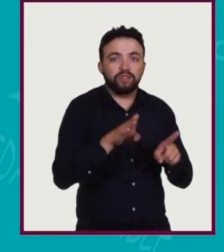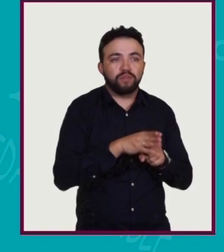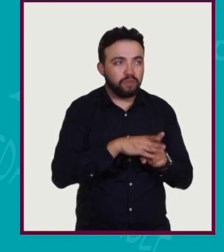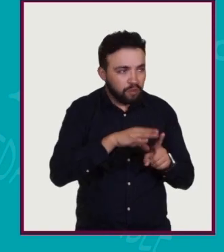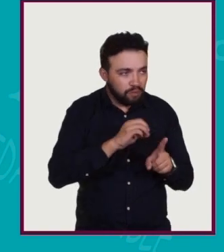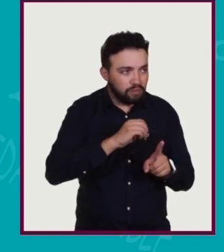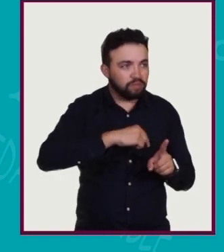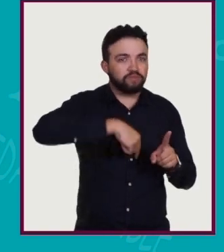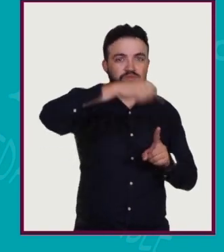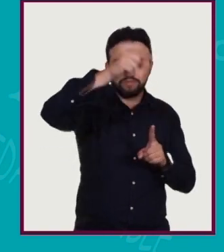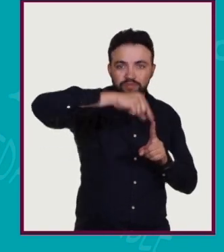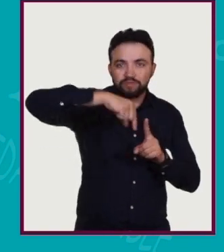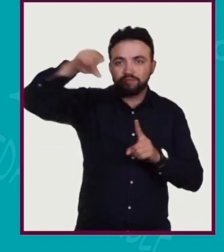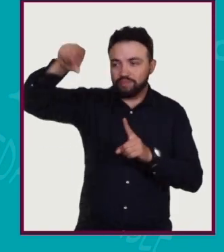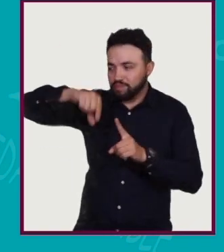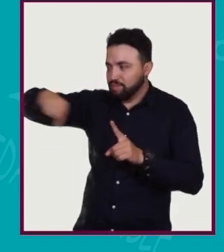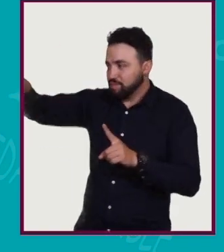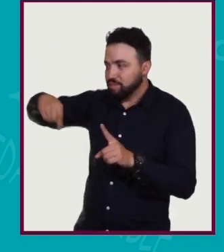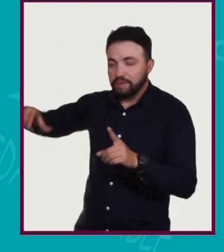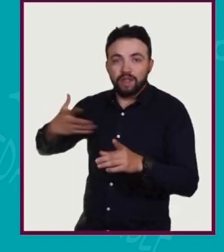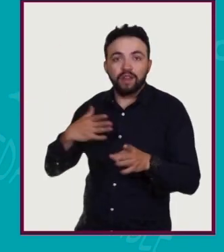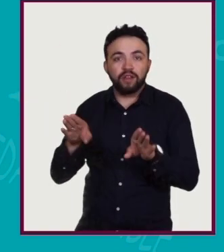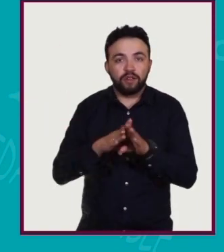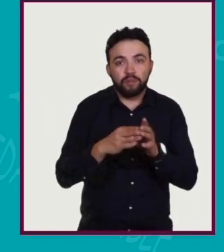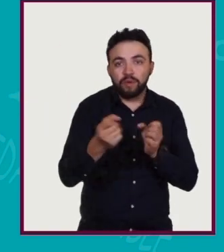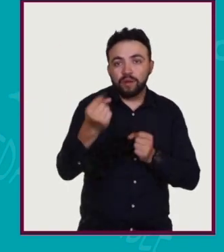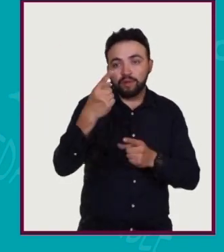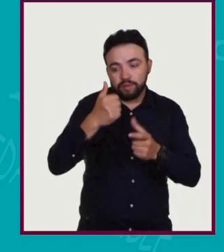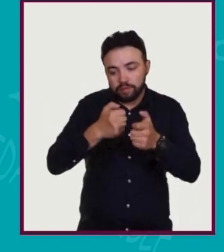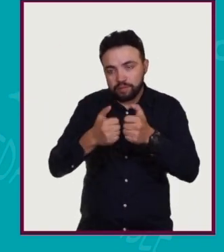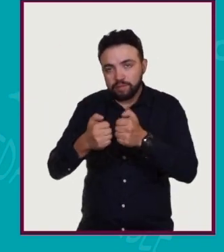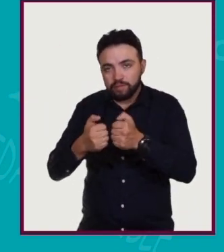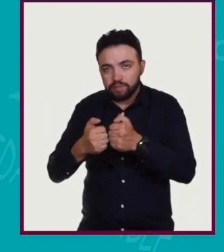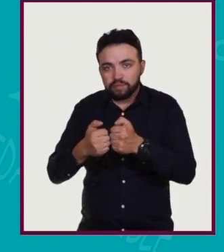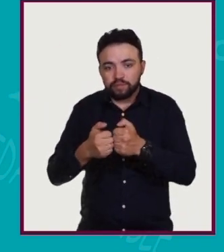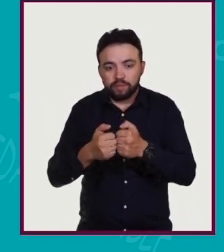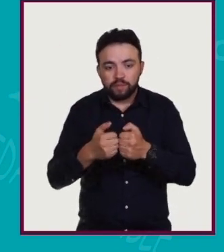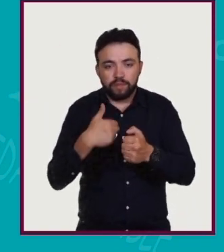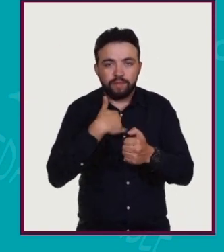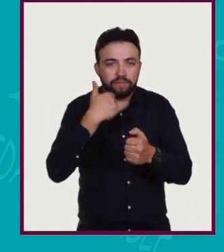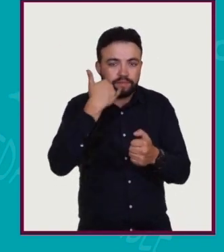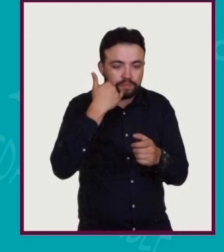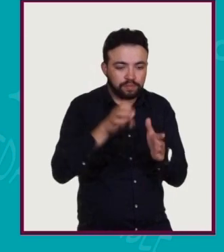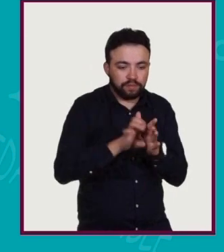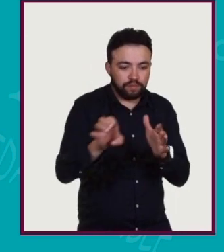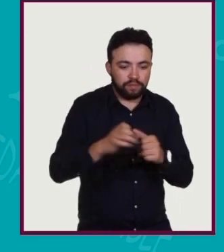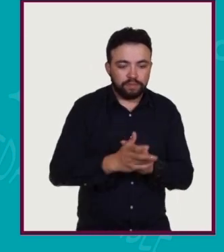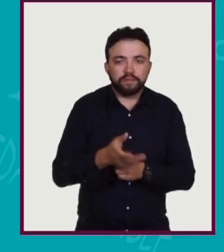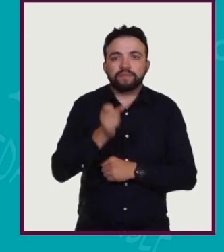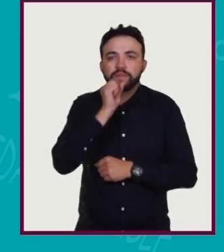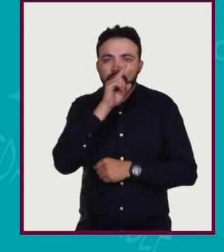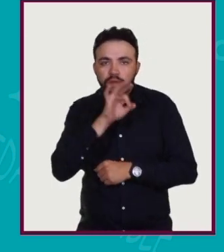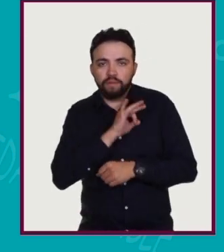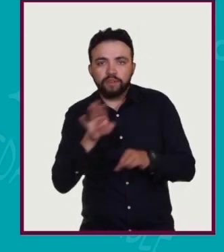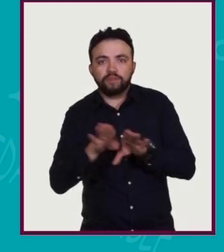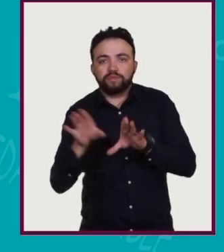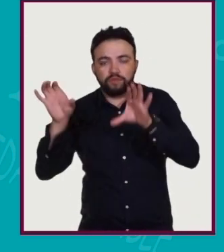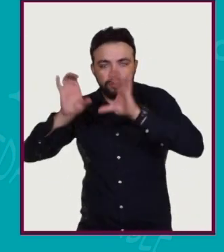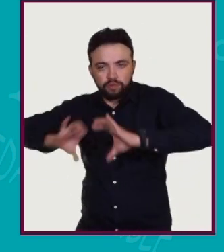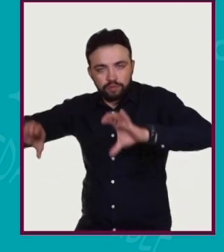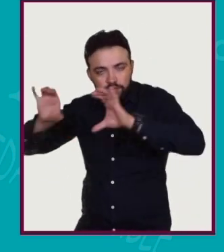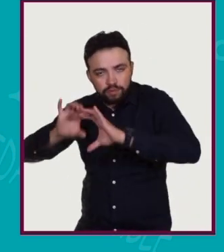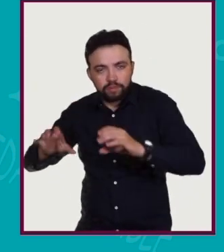tiempo. Se pueden alojar a veces en las galerías de dispositivos electrónicos como nuestros celulares, también pueden estar en nuestras